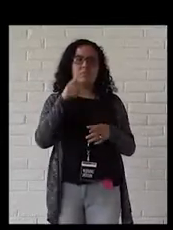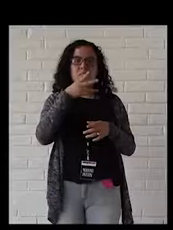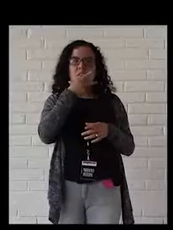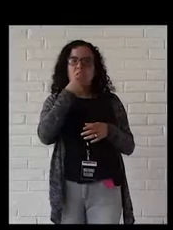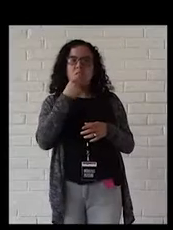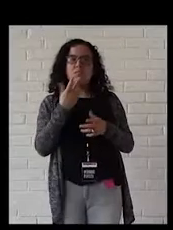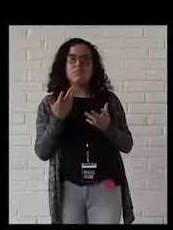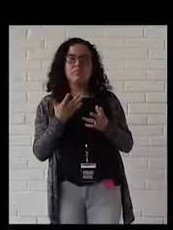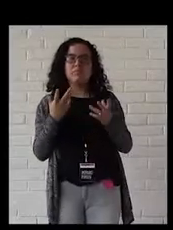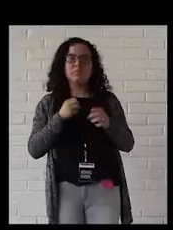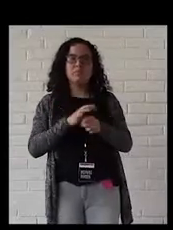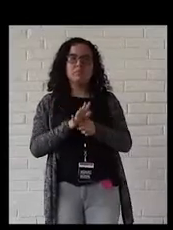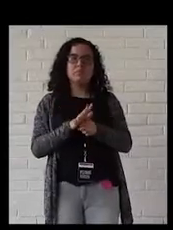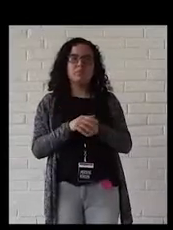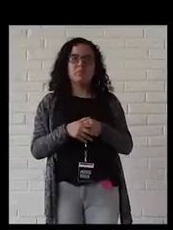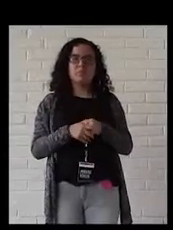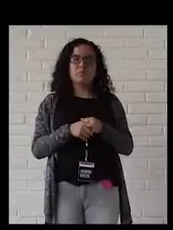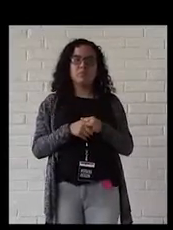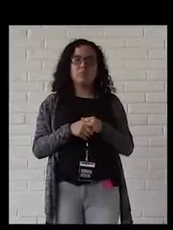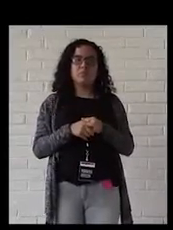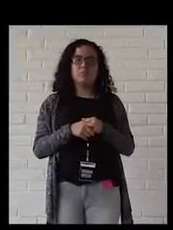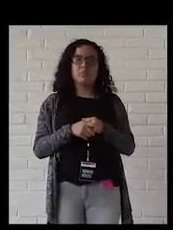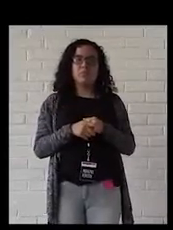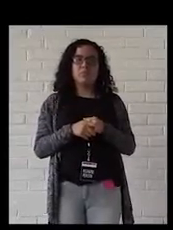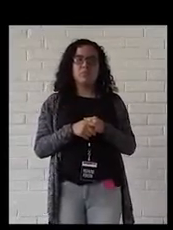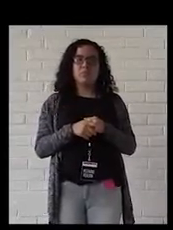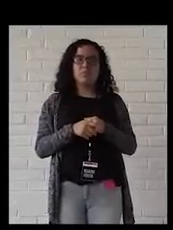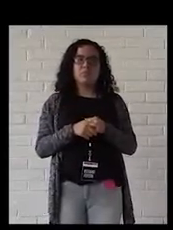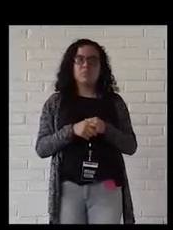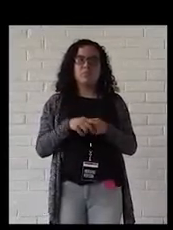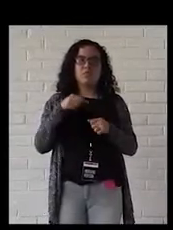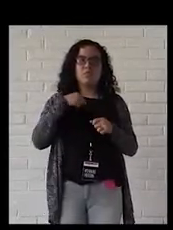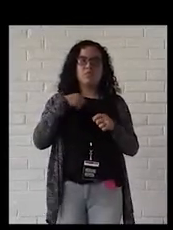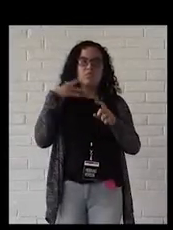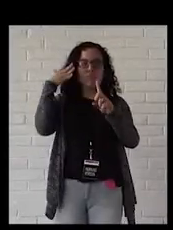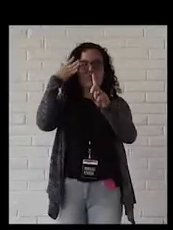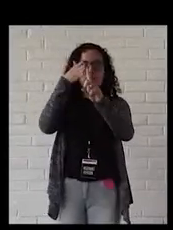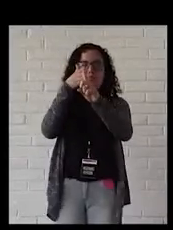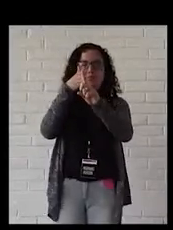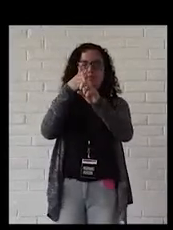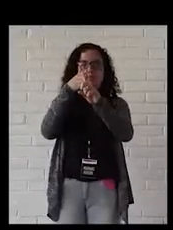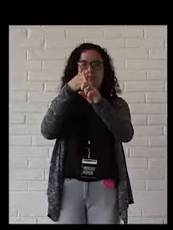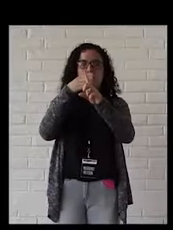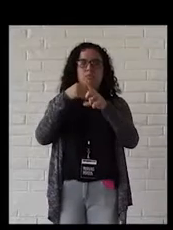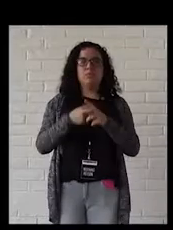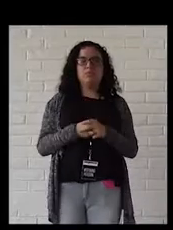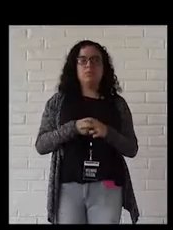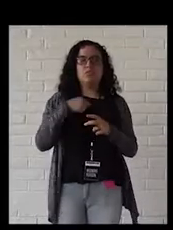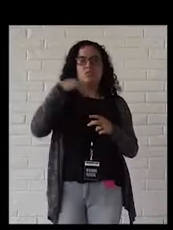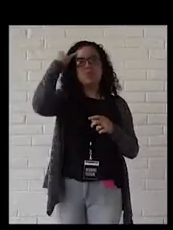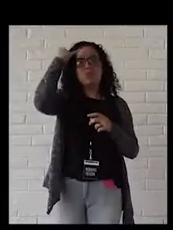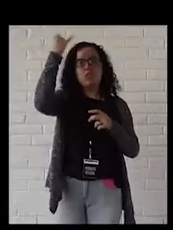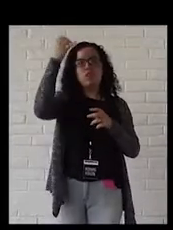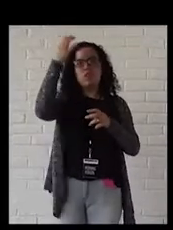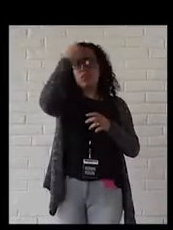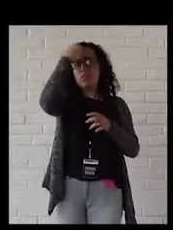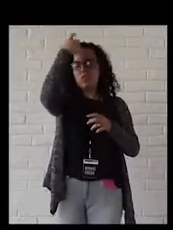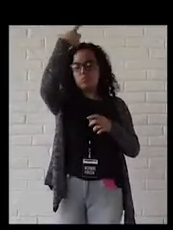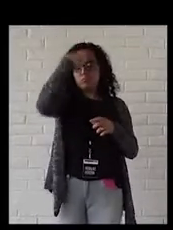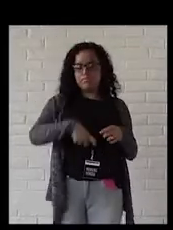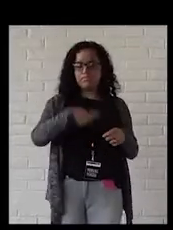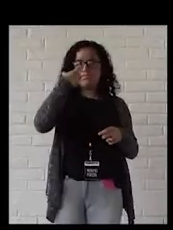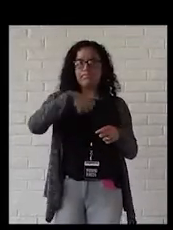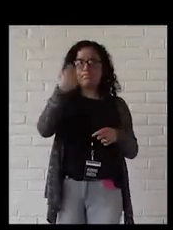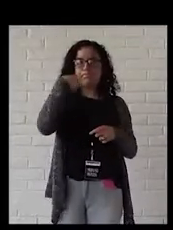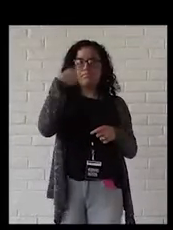Pero yo, la verdad, seguí confiando en mí mismo, o sea, en mi visión. Y yo siempre fui de la idea que entre yo más me conocía a mí mismo,